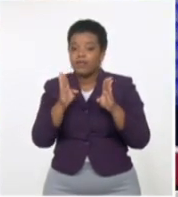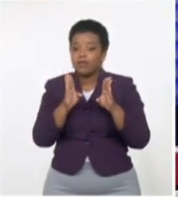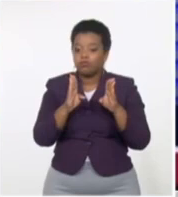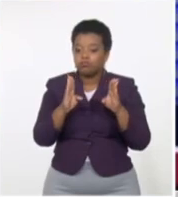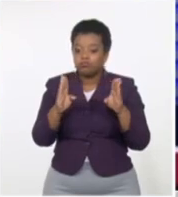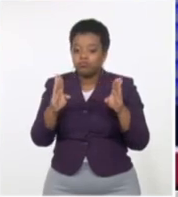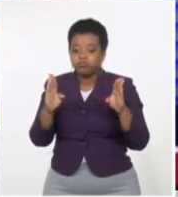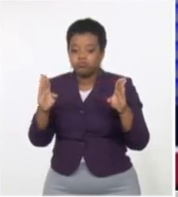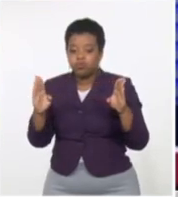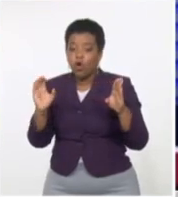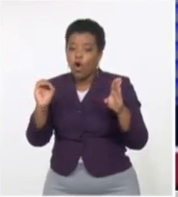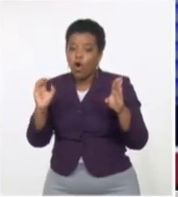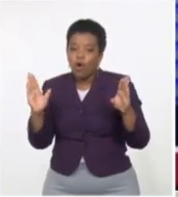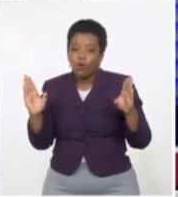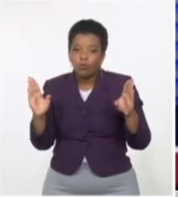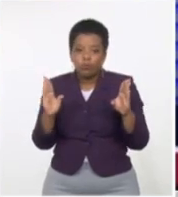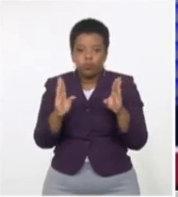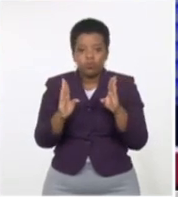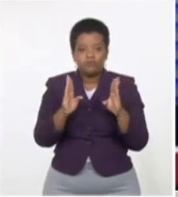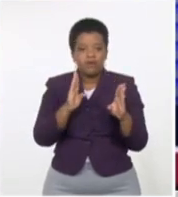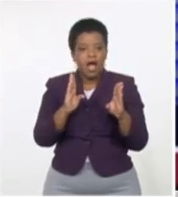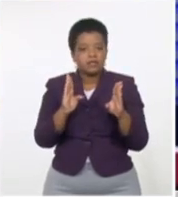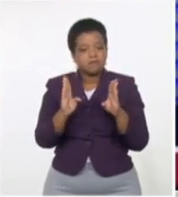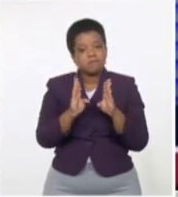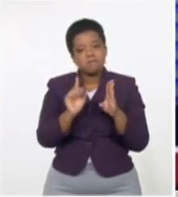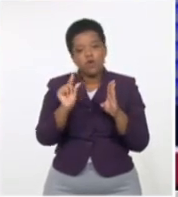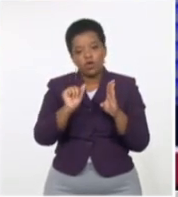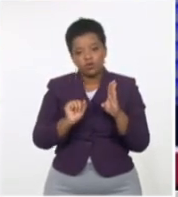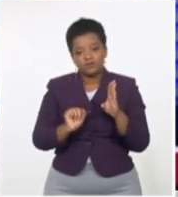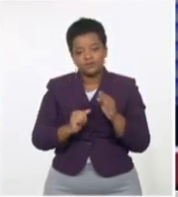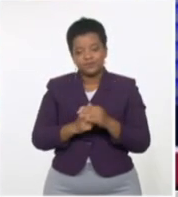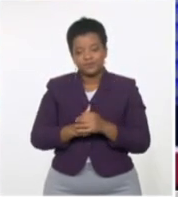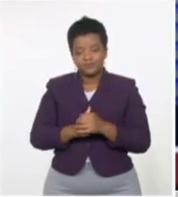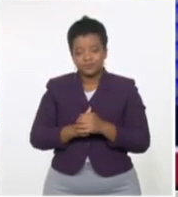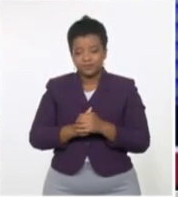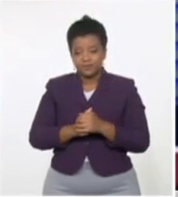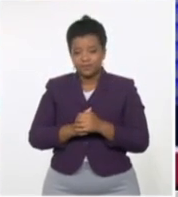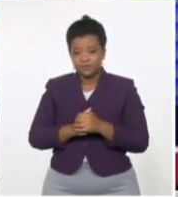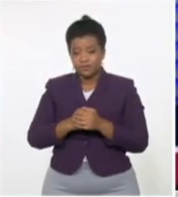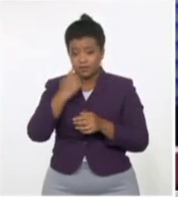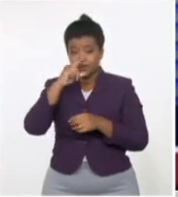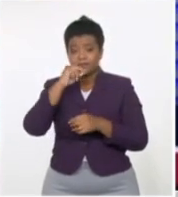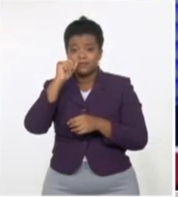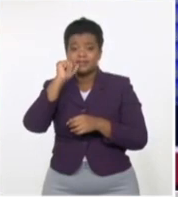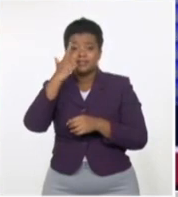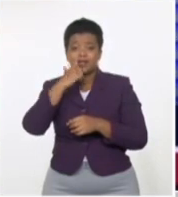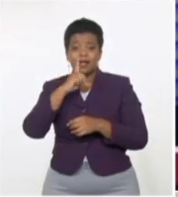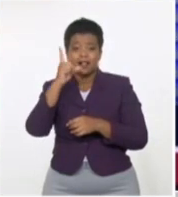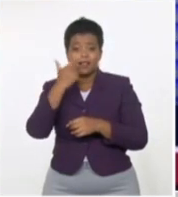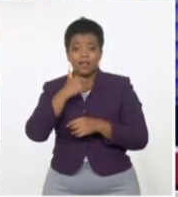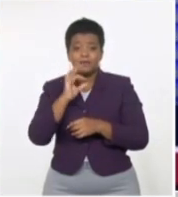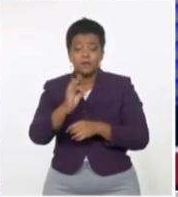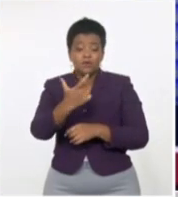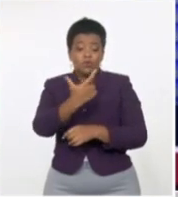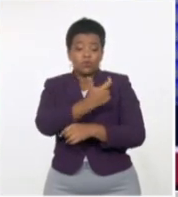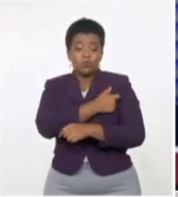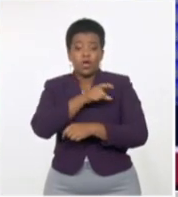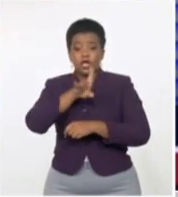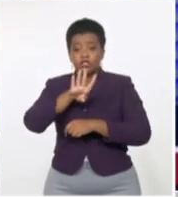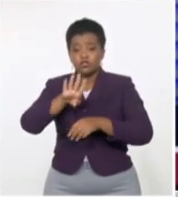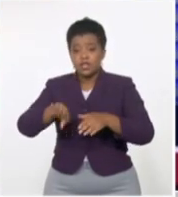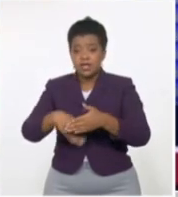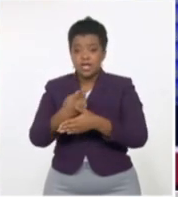cortos. Abdala se evaluó con los dos esquemas, con el esquema largo de las dosis cada 28 días y con los esquemas cortos que son las dosis cada 14